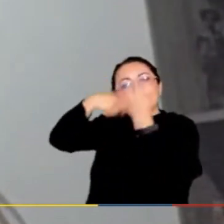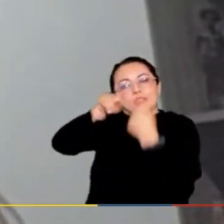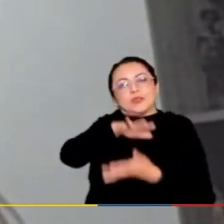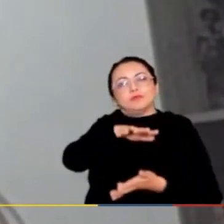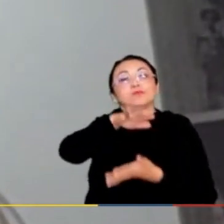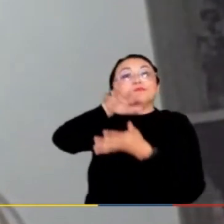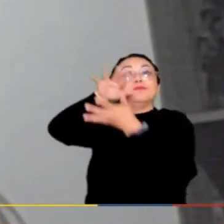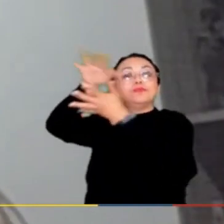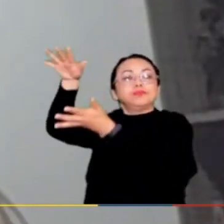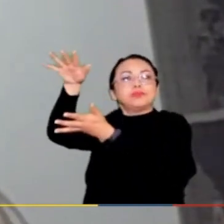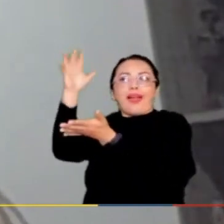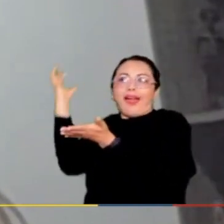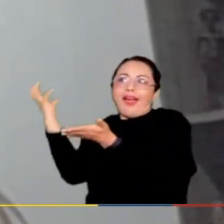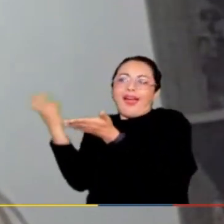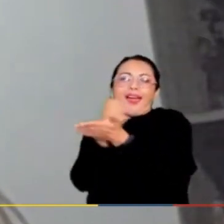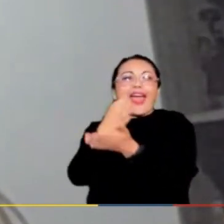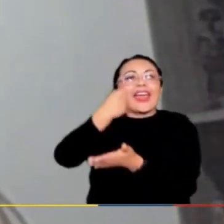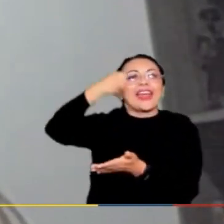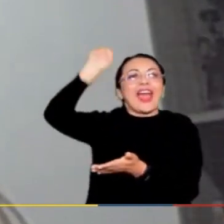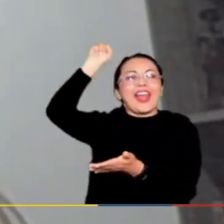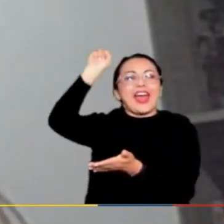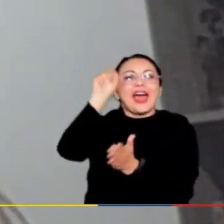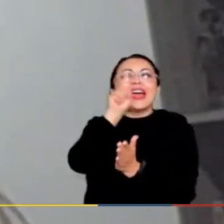dio como ganancia la suma de